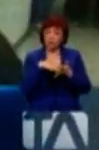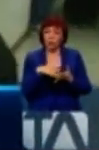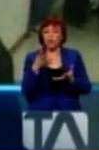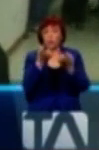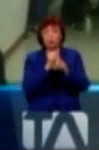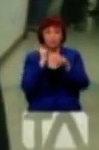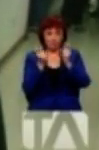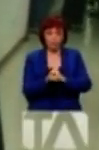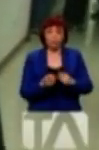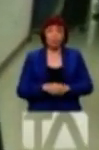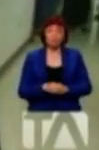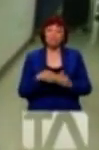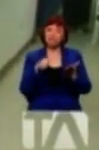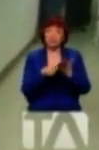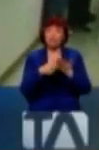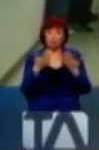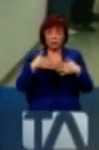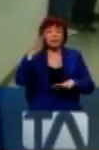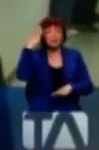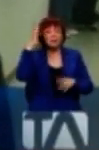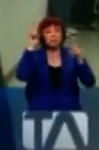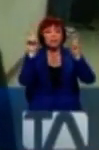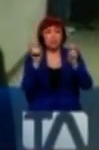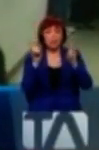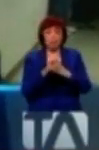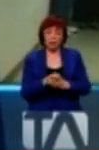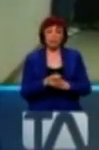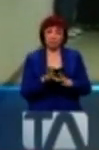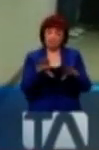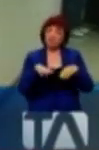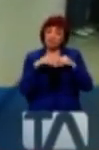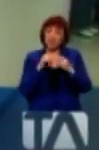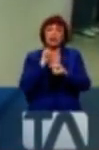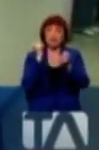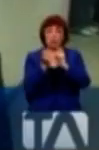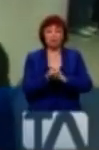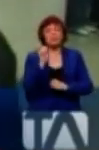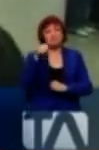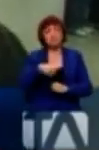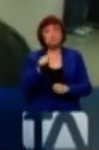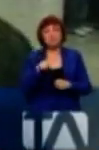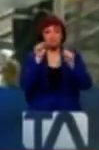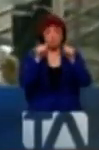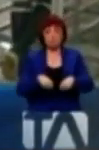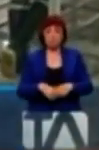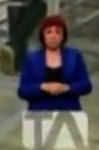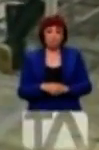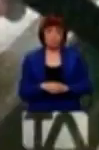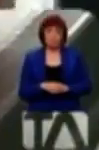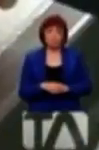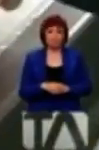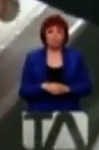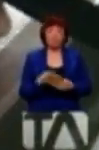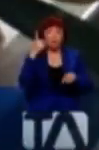de Ambiente. El ministro ya está conociendo el tema y se van a tomar las medidas que tenga que tomar el Ministerio del Ambiente. Y es que fue tal